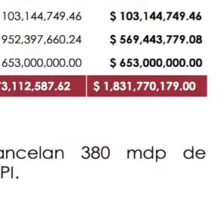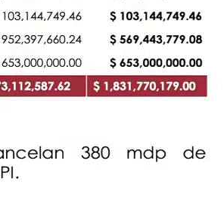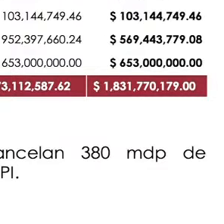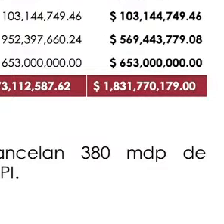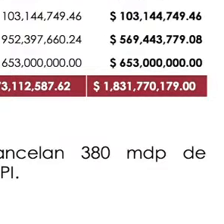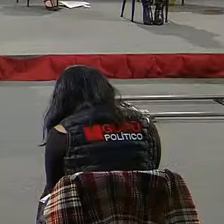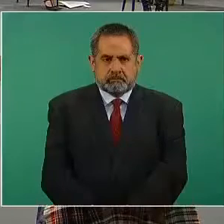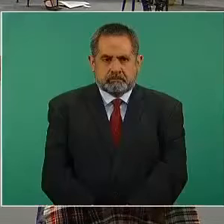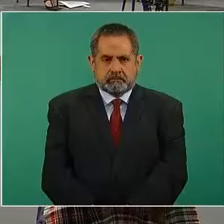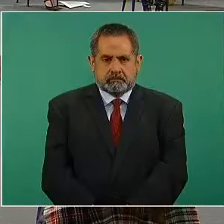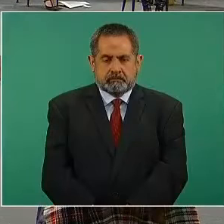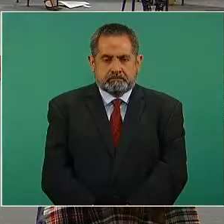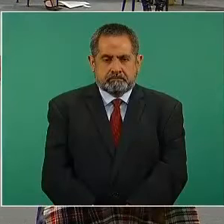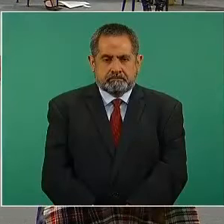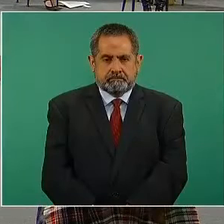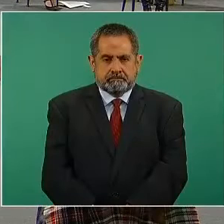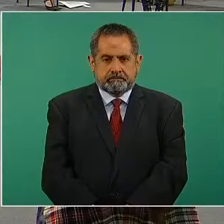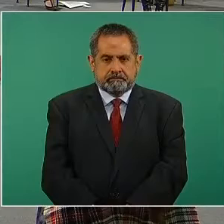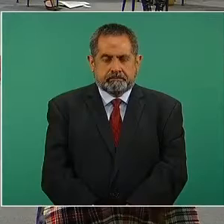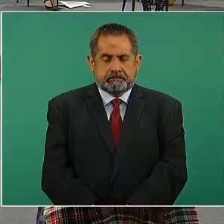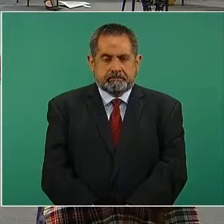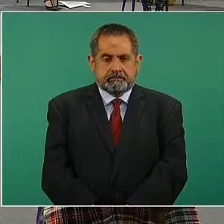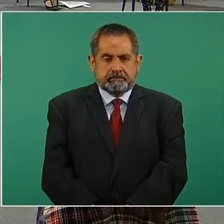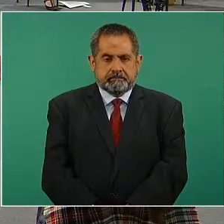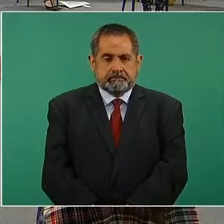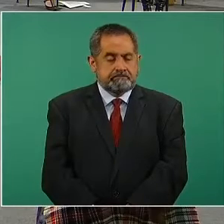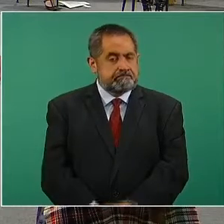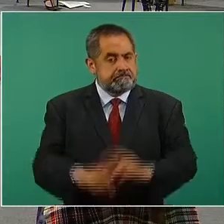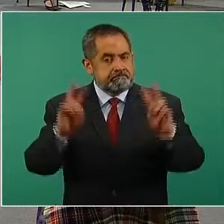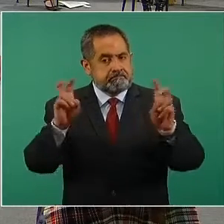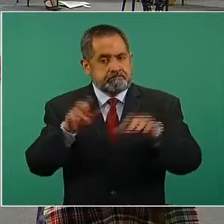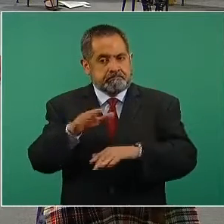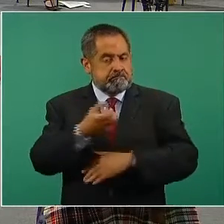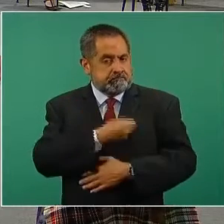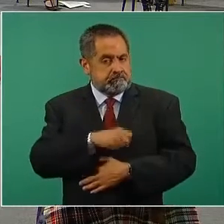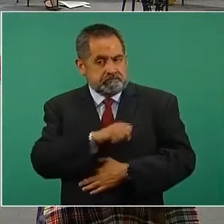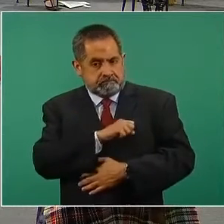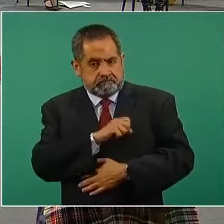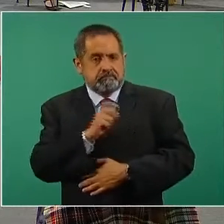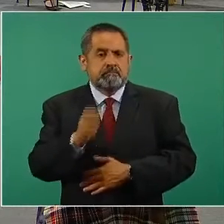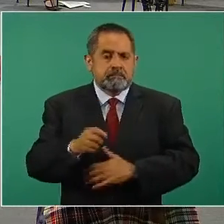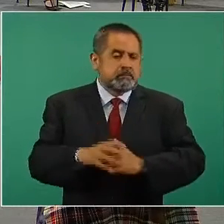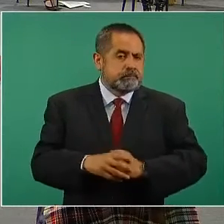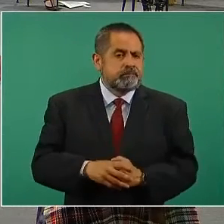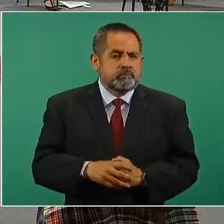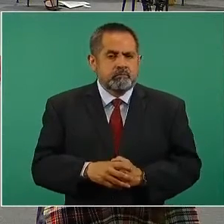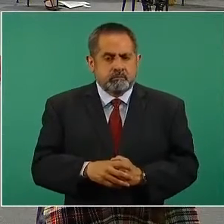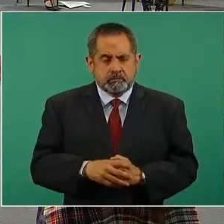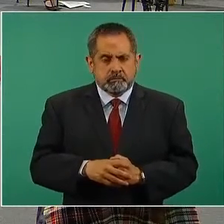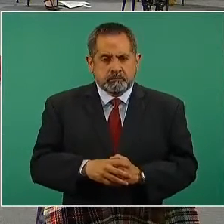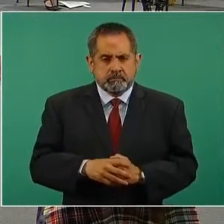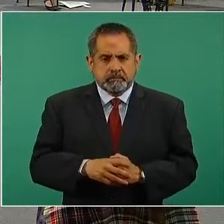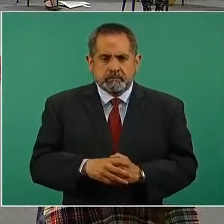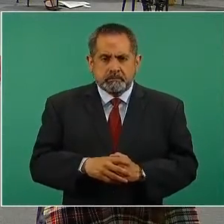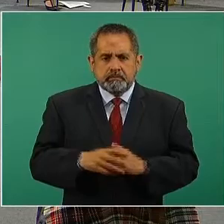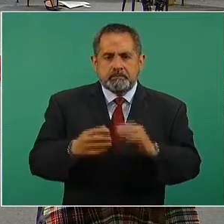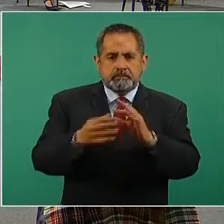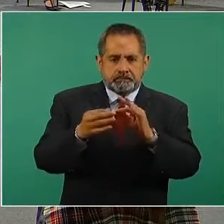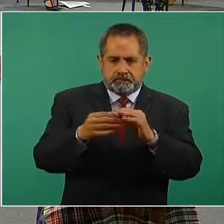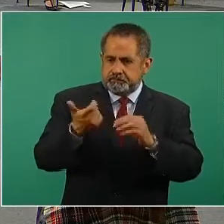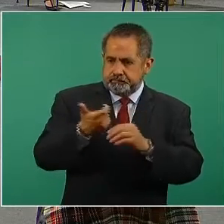clases. Seguimos. En el tema de salud, se han podido